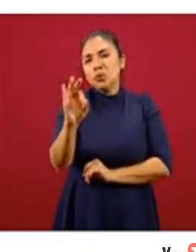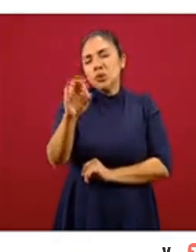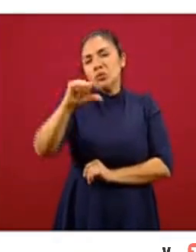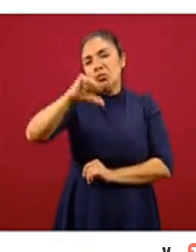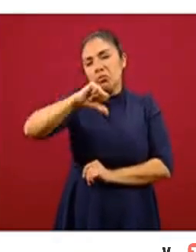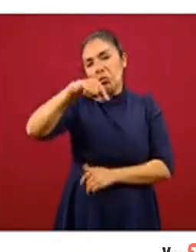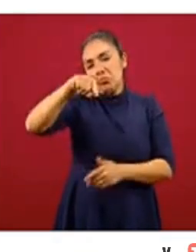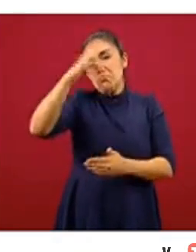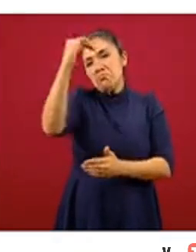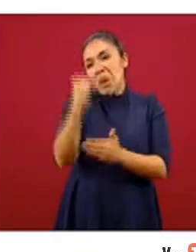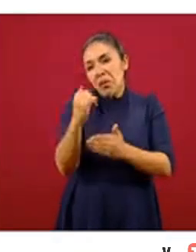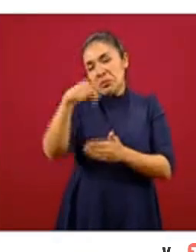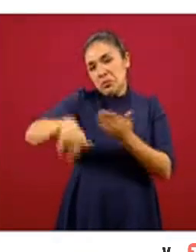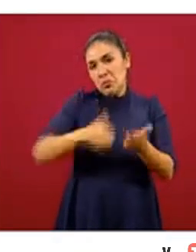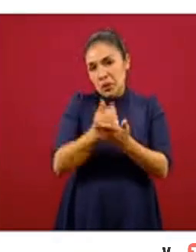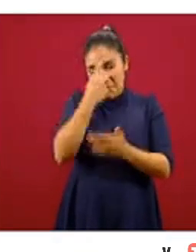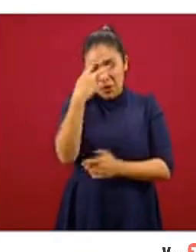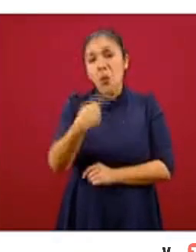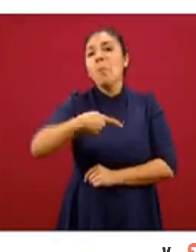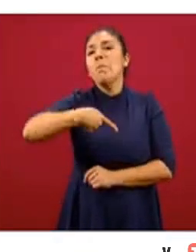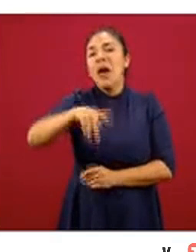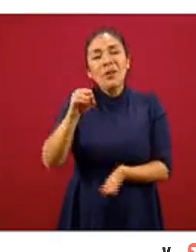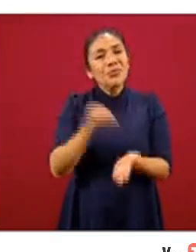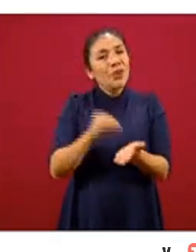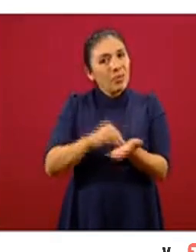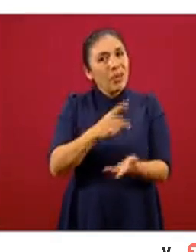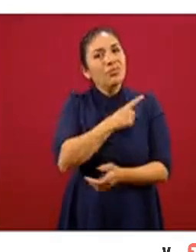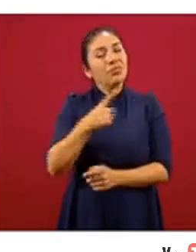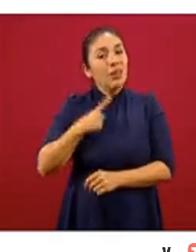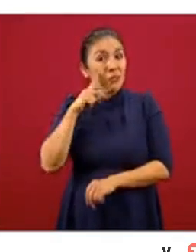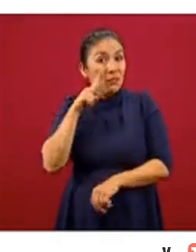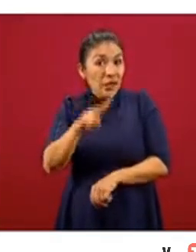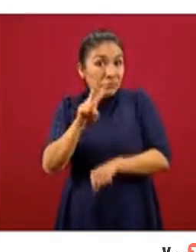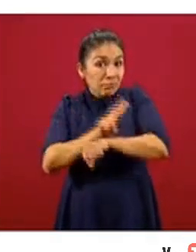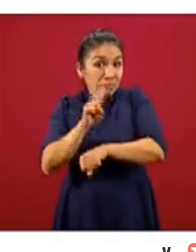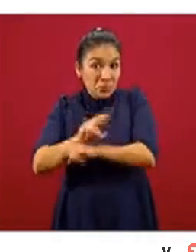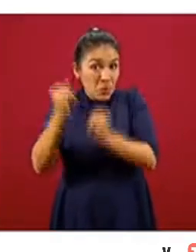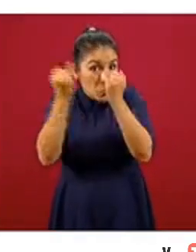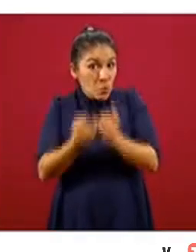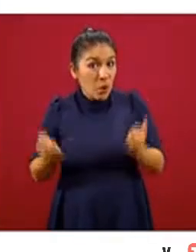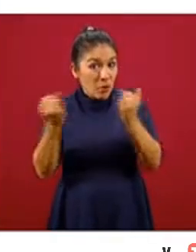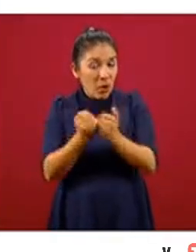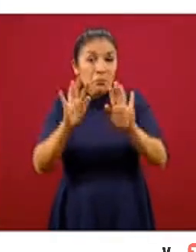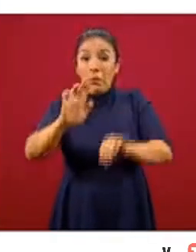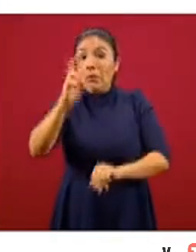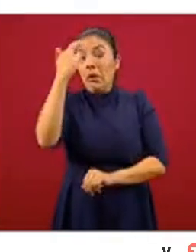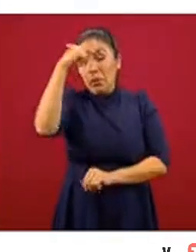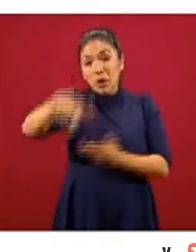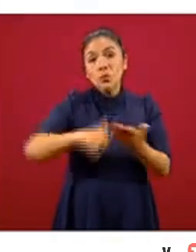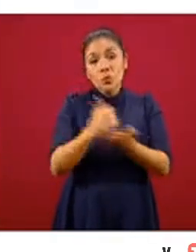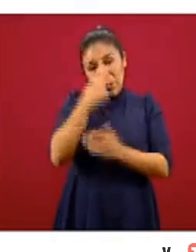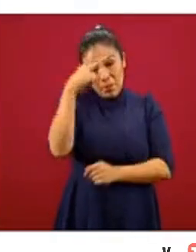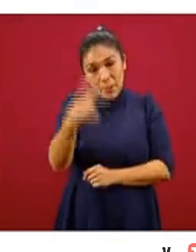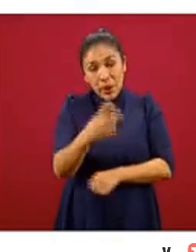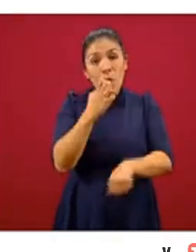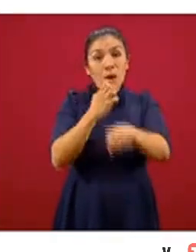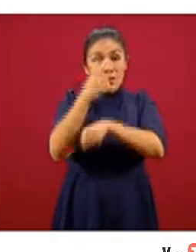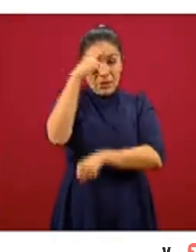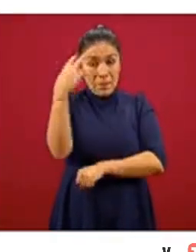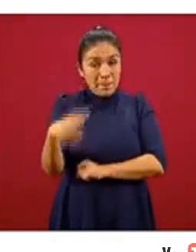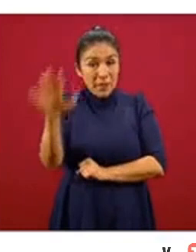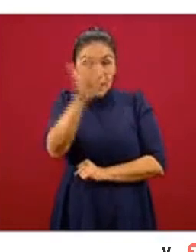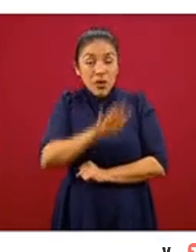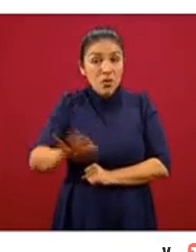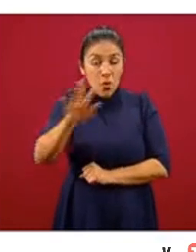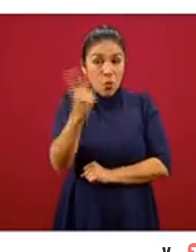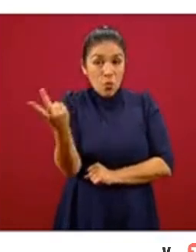Ciudad de México, pero todavía hay que ver si la tendencia se mantiene. Recordar que en la Ciudad de México y el Estado de México, en la zona conurbada